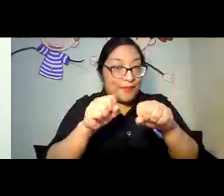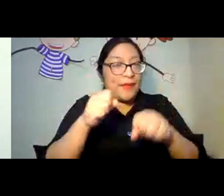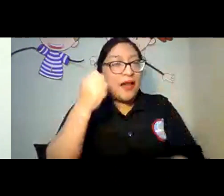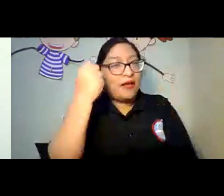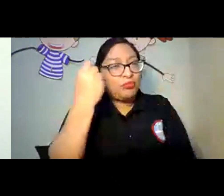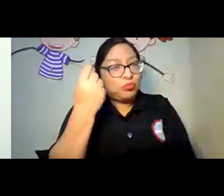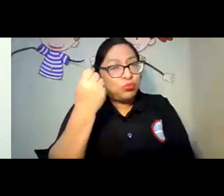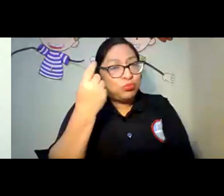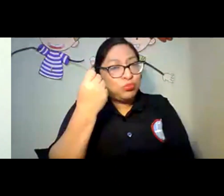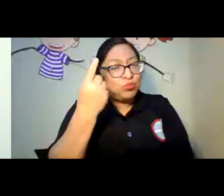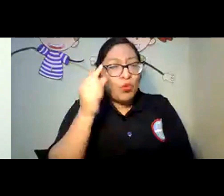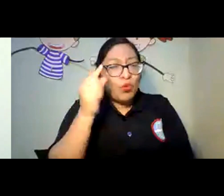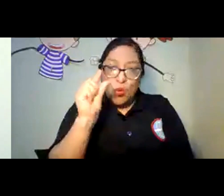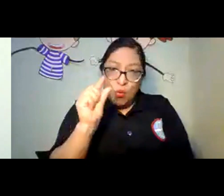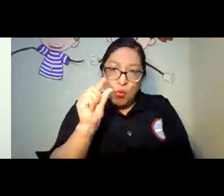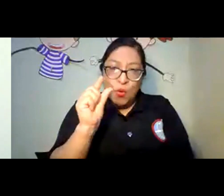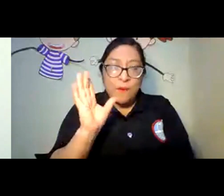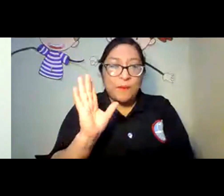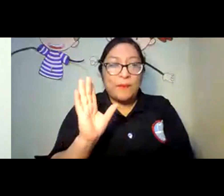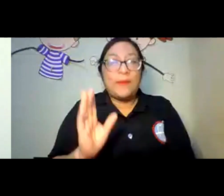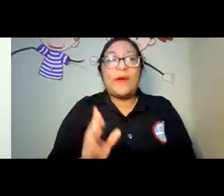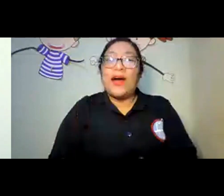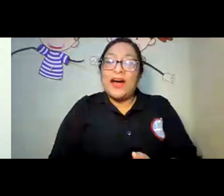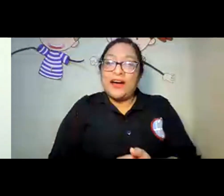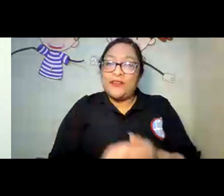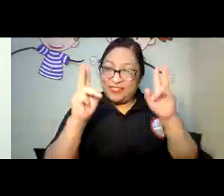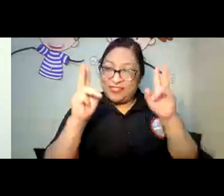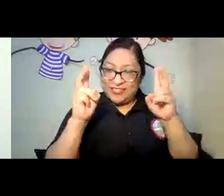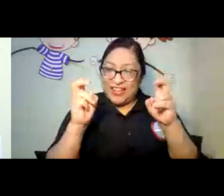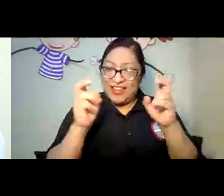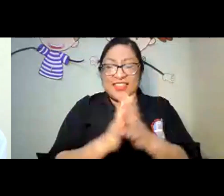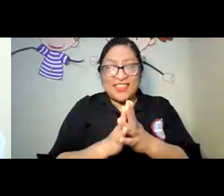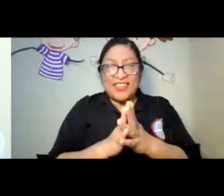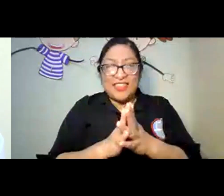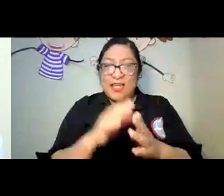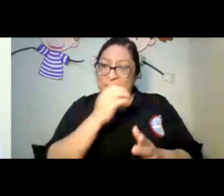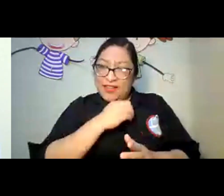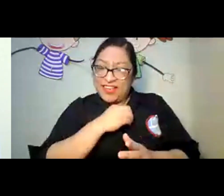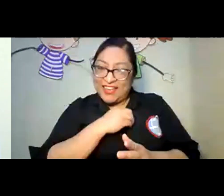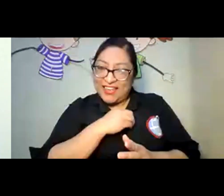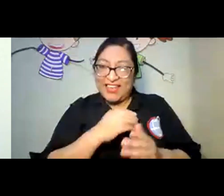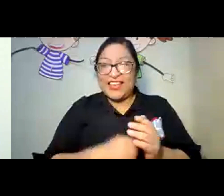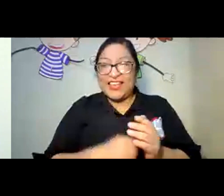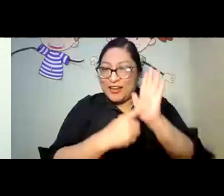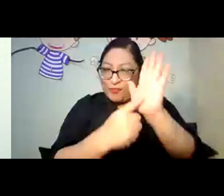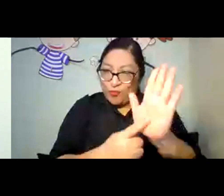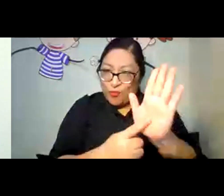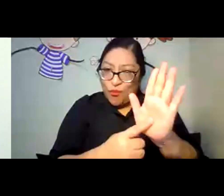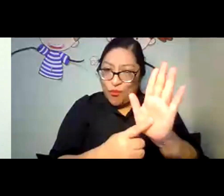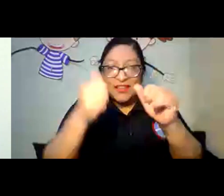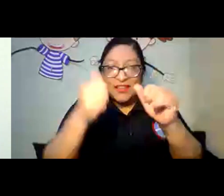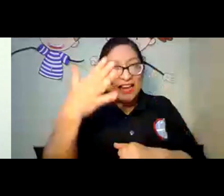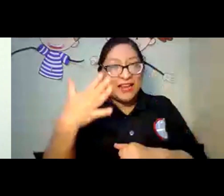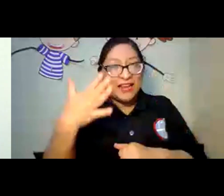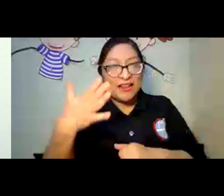comprender un poquito acerca de lo que les quieren compartir las compañeras del nivel primario acerca de